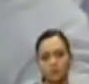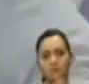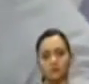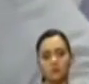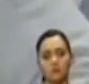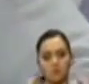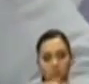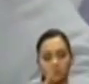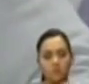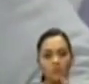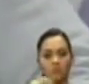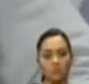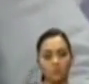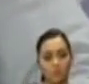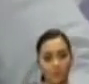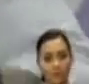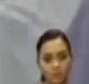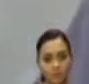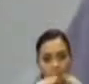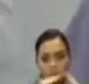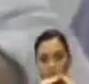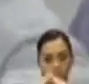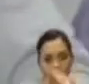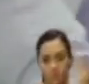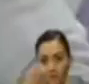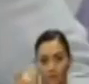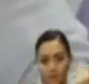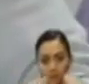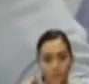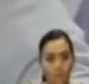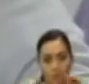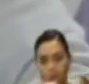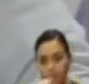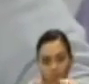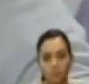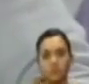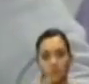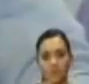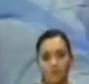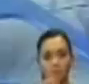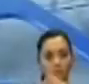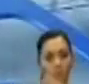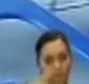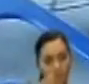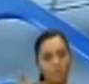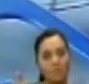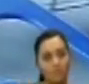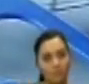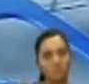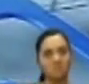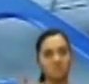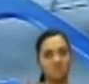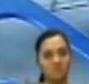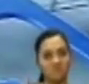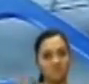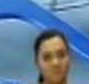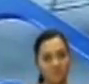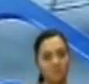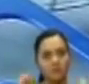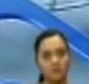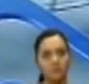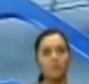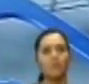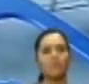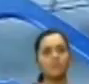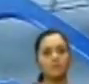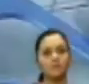han construido estas aulas desmontables. Ustedes ven las bancas nuevas, profesores bastante motivados. Pero, por ejemplo,